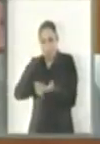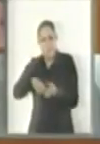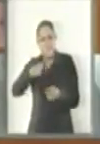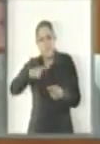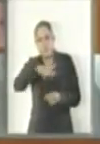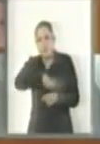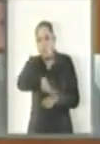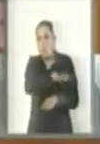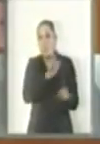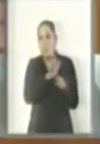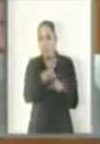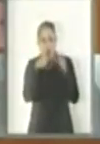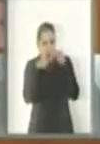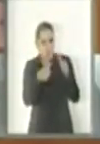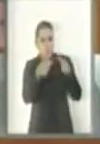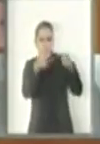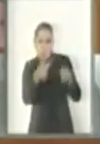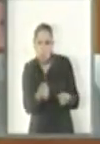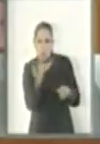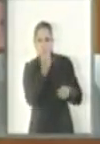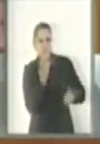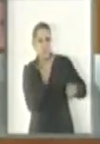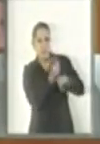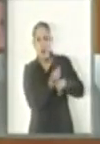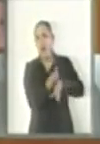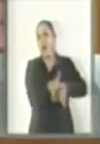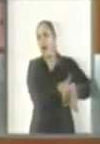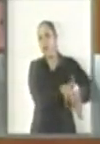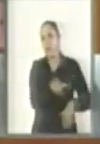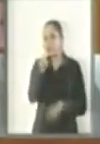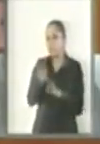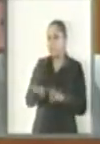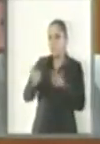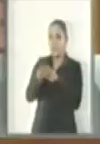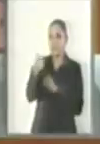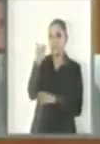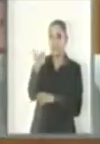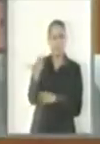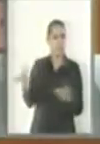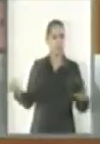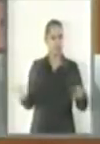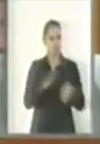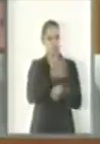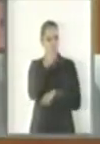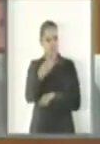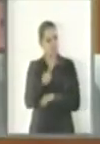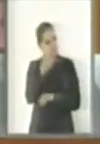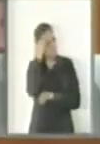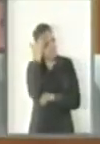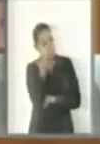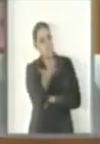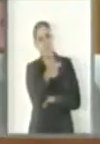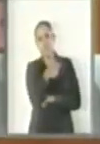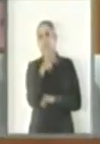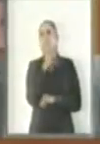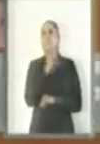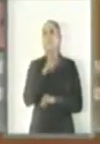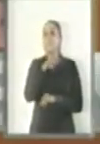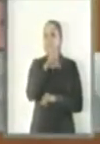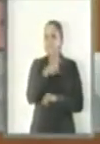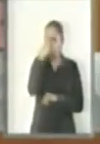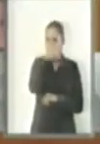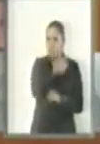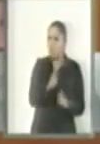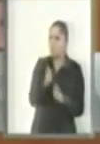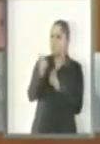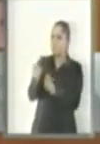industrial. Por lo antes expuesto, solicitamos a Pemex que retire la